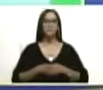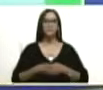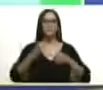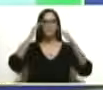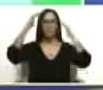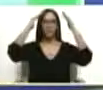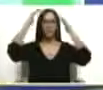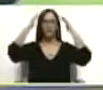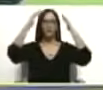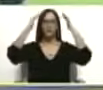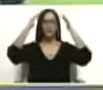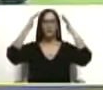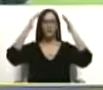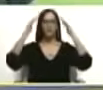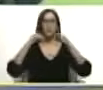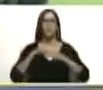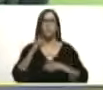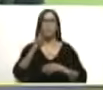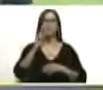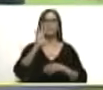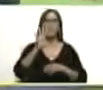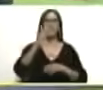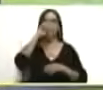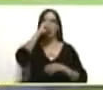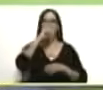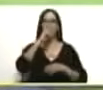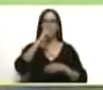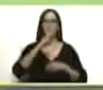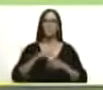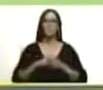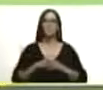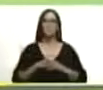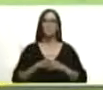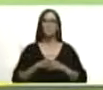Saludos. 25 años.